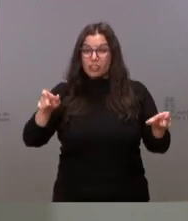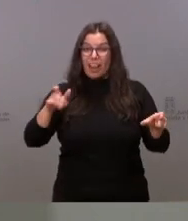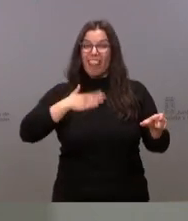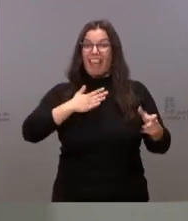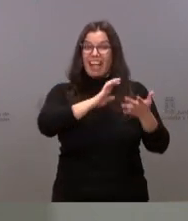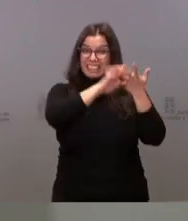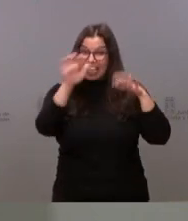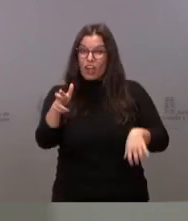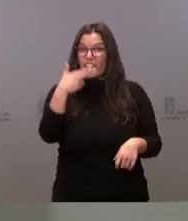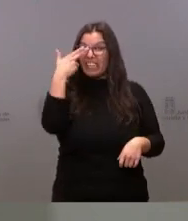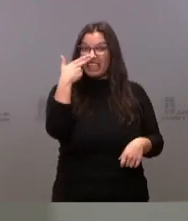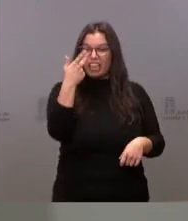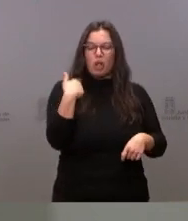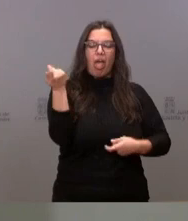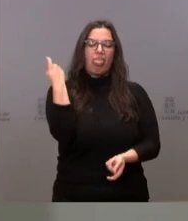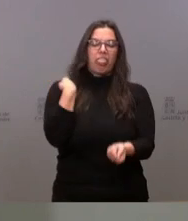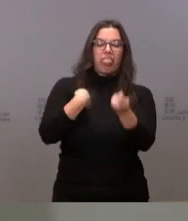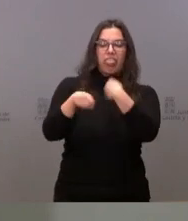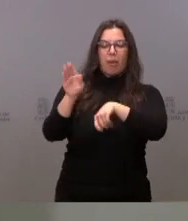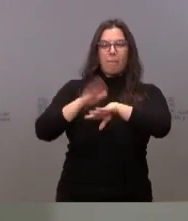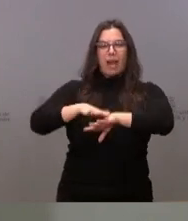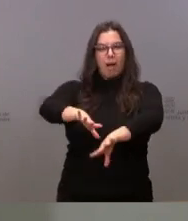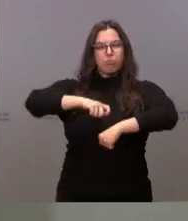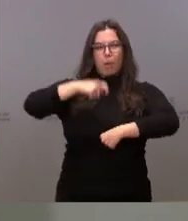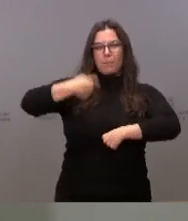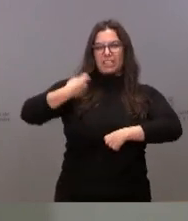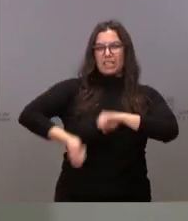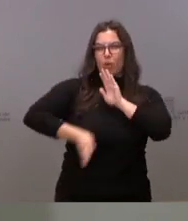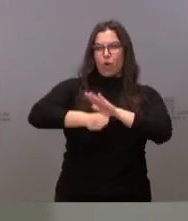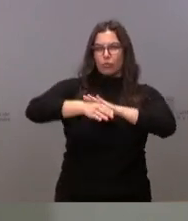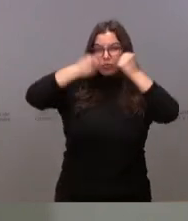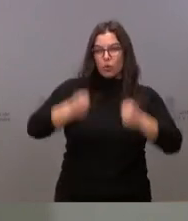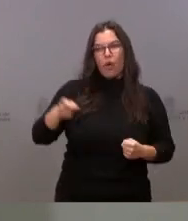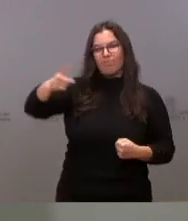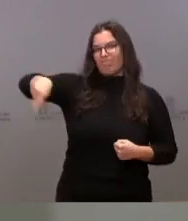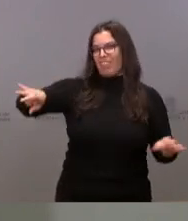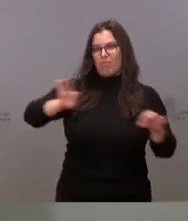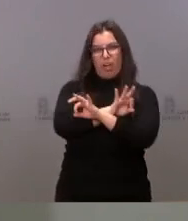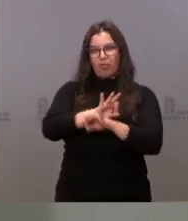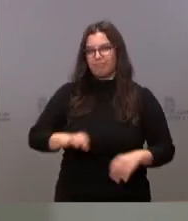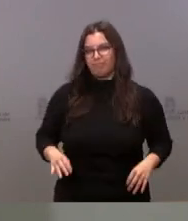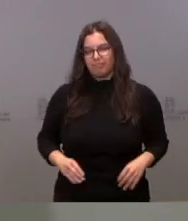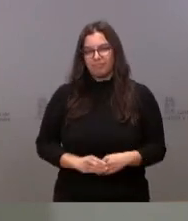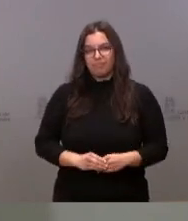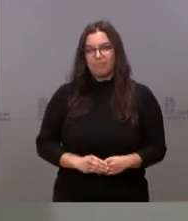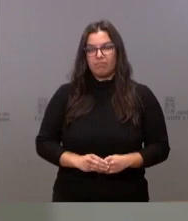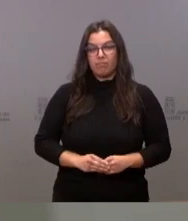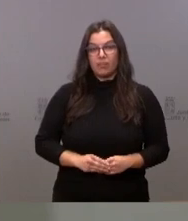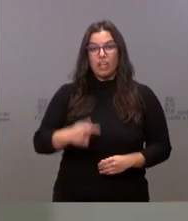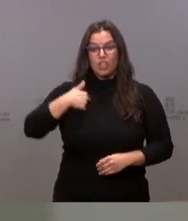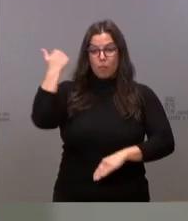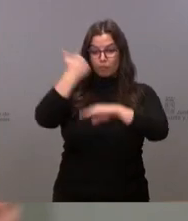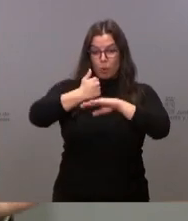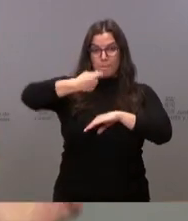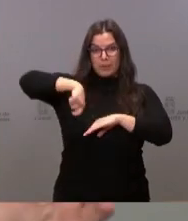León por mantenerme en el sillón, se equivoca de principio a fin. Por encima de mi puesto